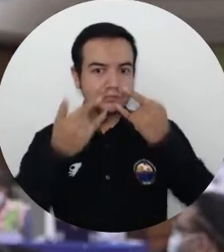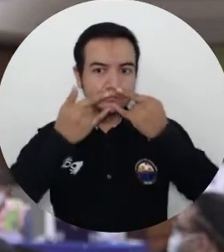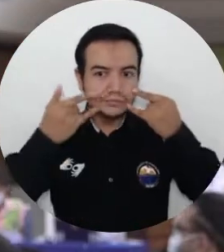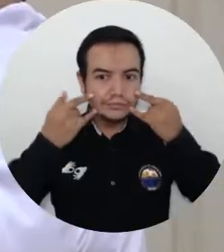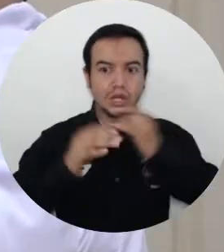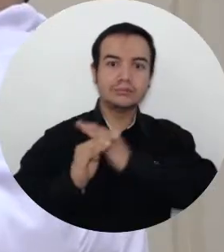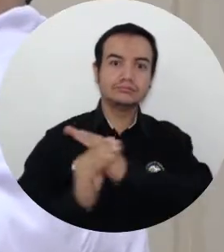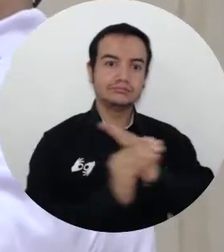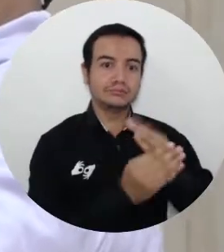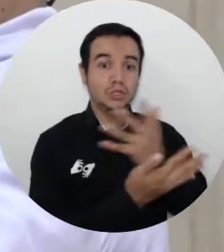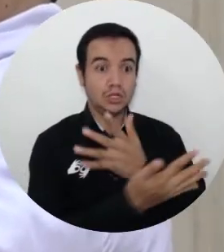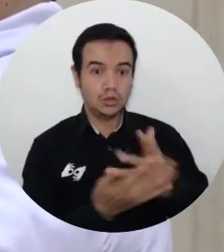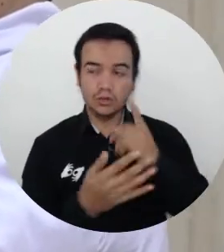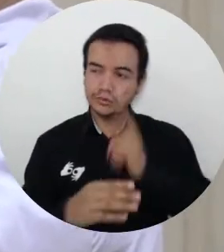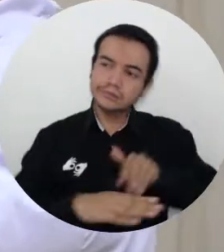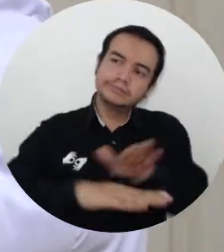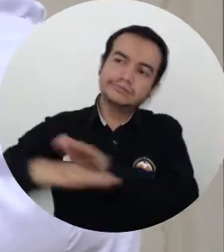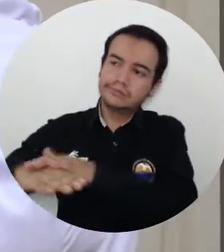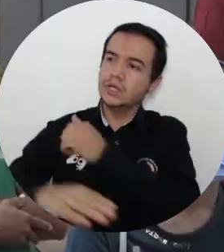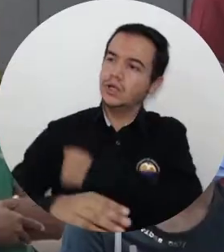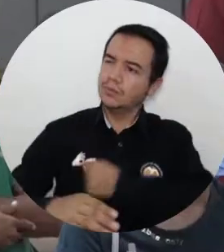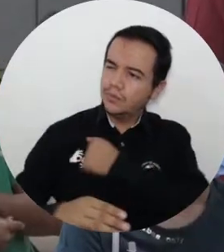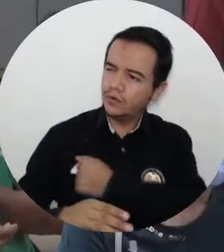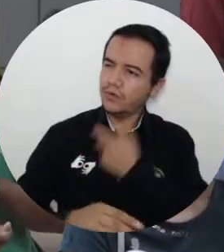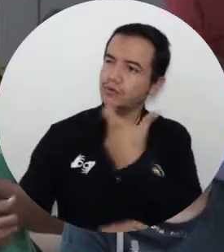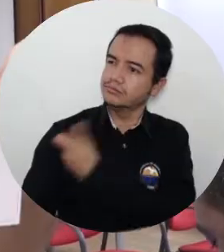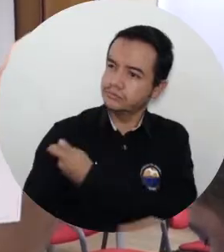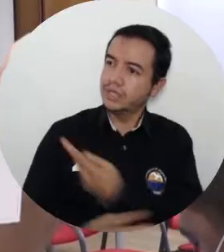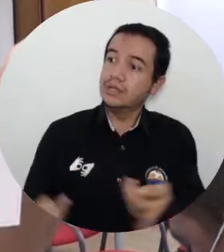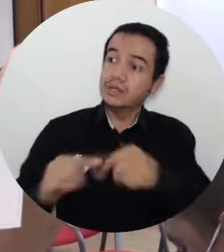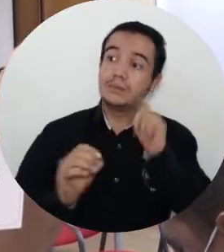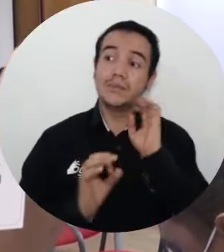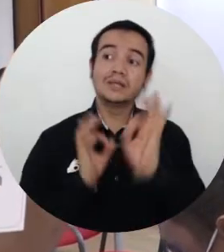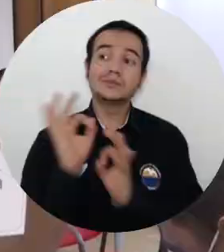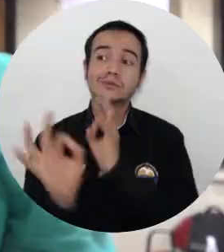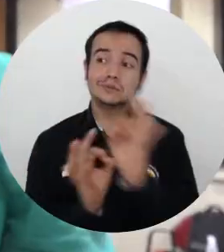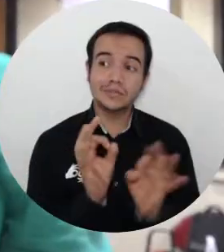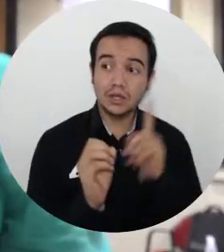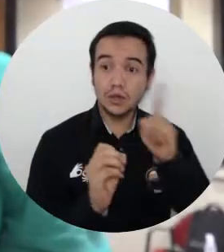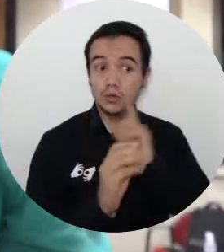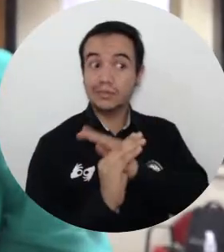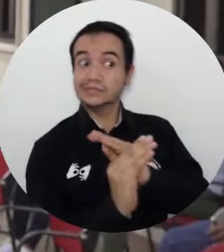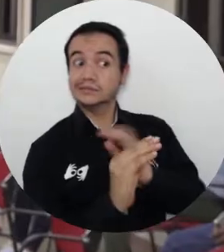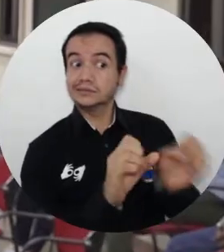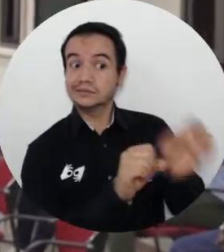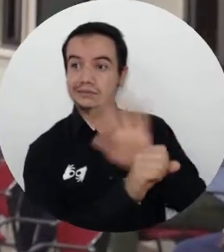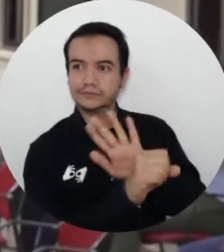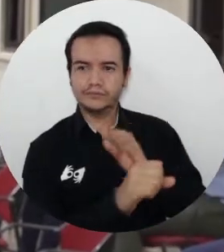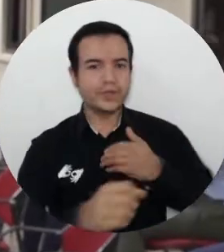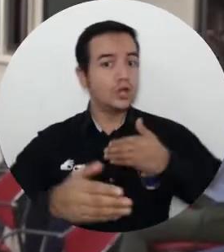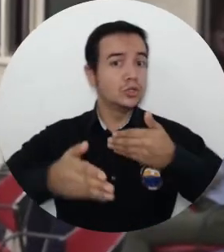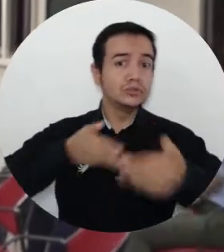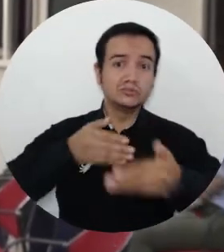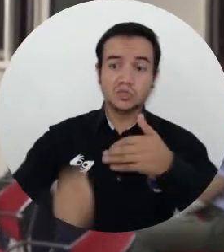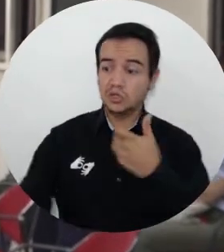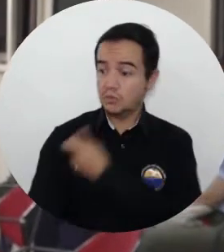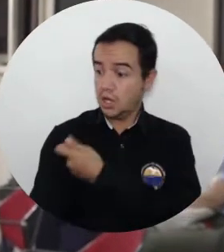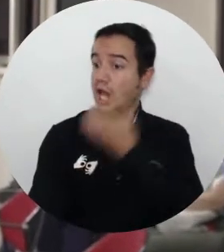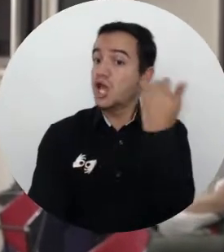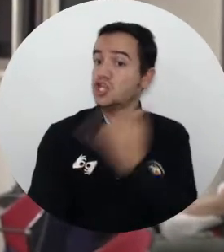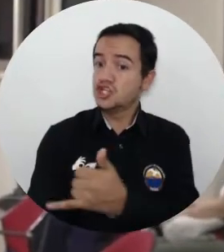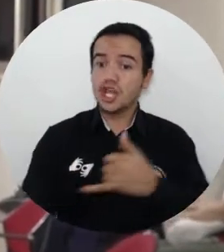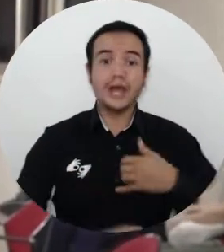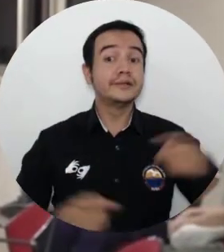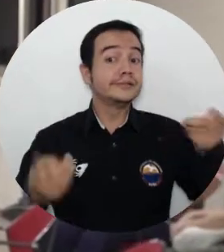prevenir al personal, alentarlo a que se cuiden, que tomen medidas y que se vacunen para prevenir un contagio de la pandemia. Aún vacunados tenemos que seguir con